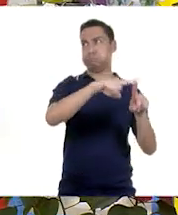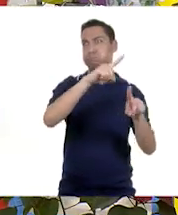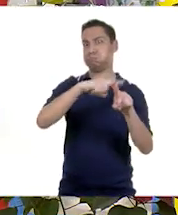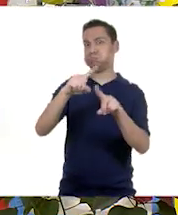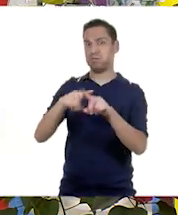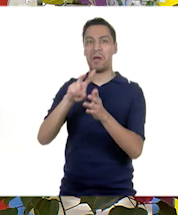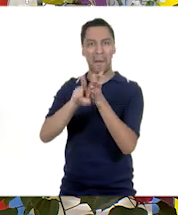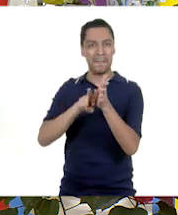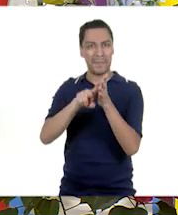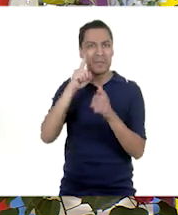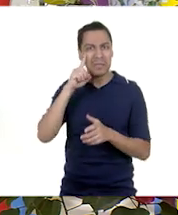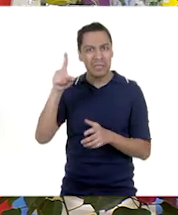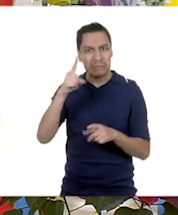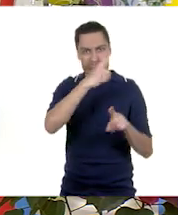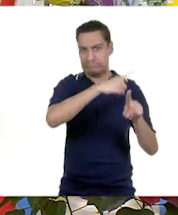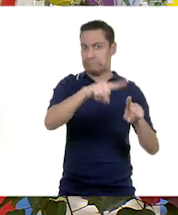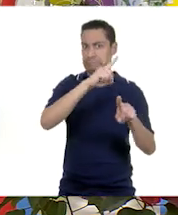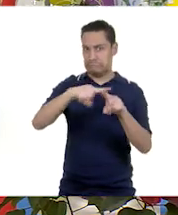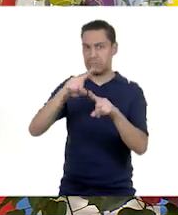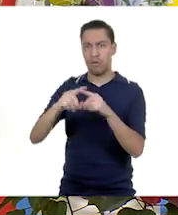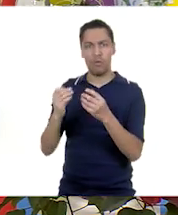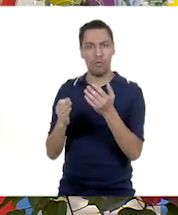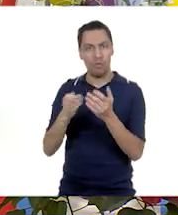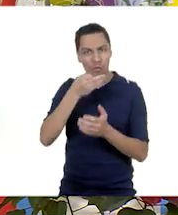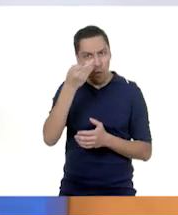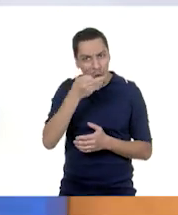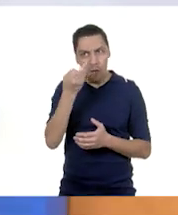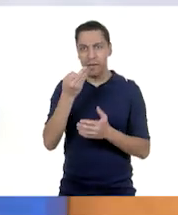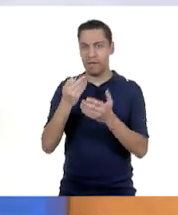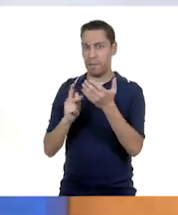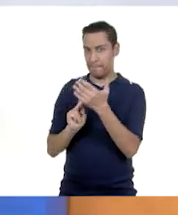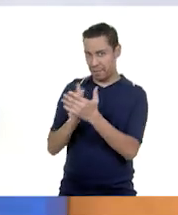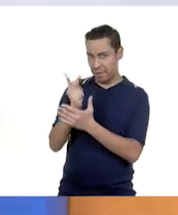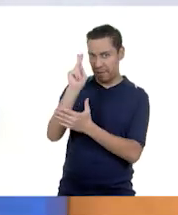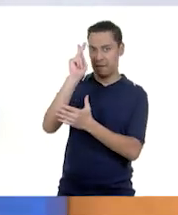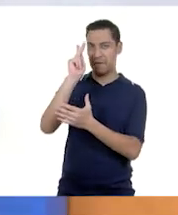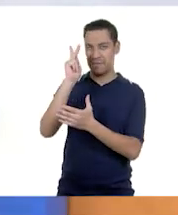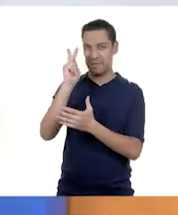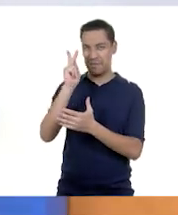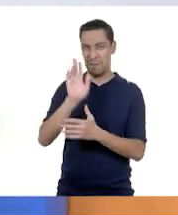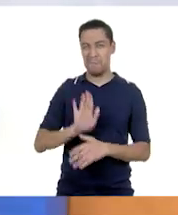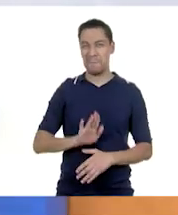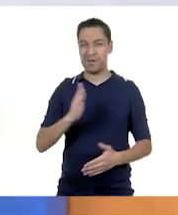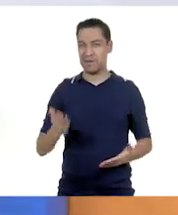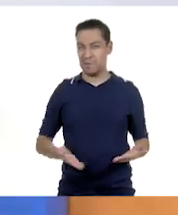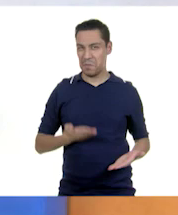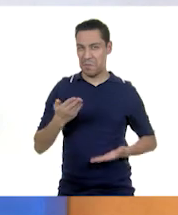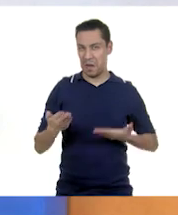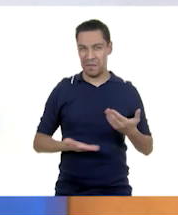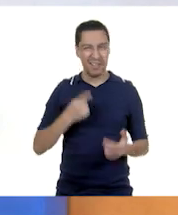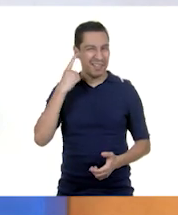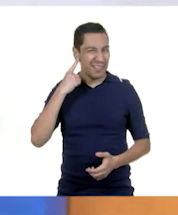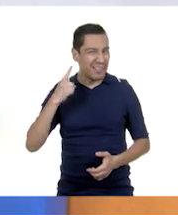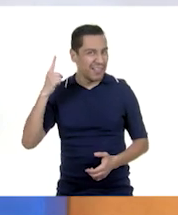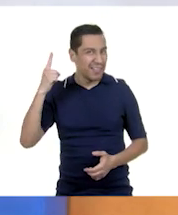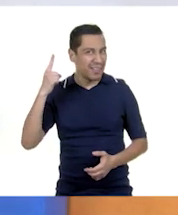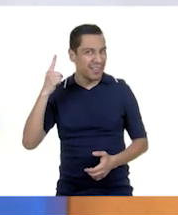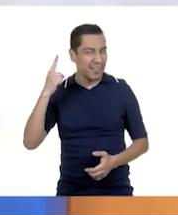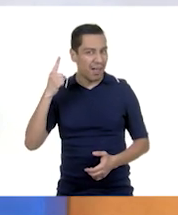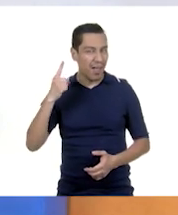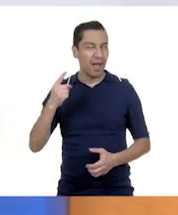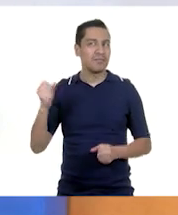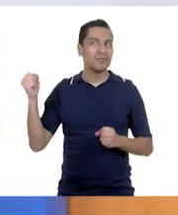¿verdad? Qué importante, así es. ¿O no? Vamos a acabar de bailar este pedacito de canción. Perfuman la